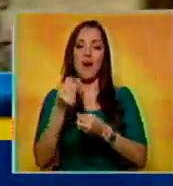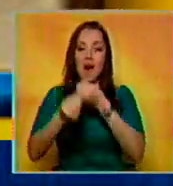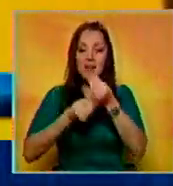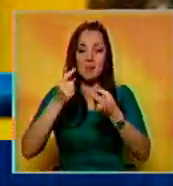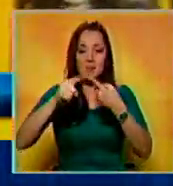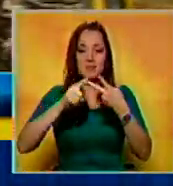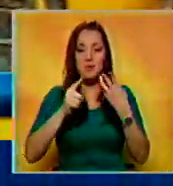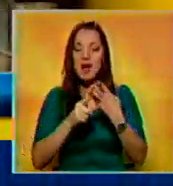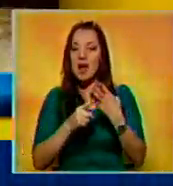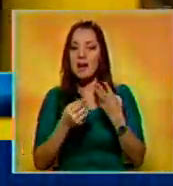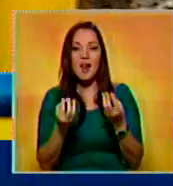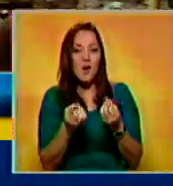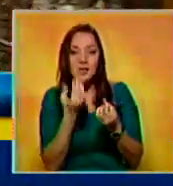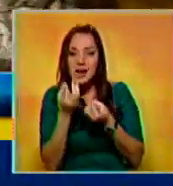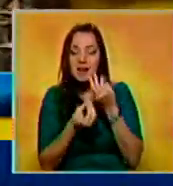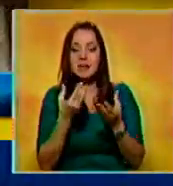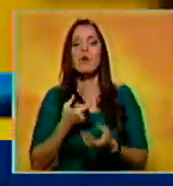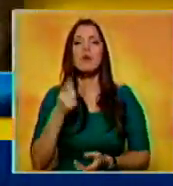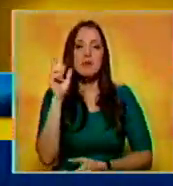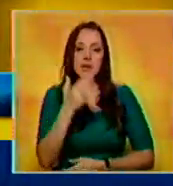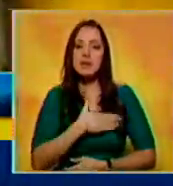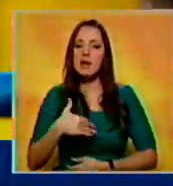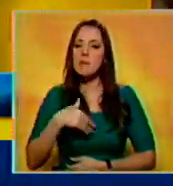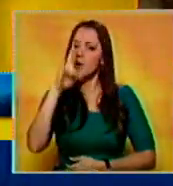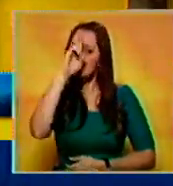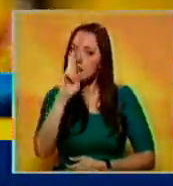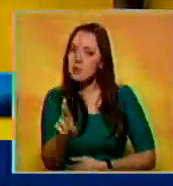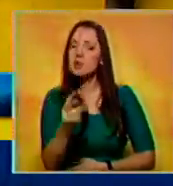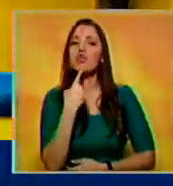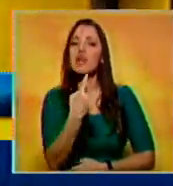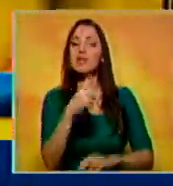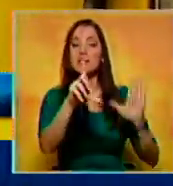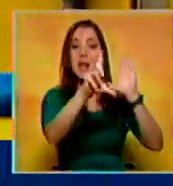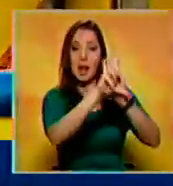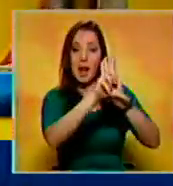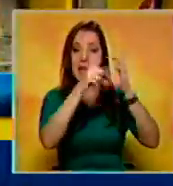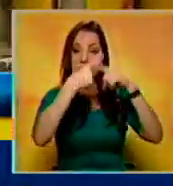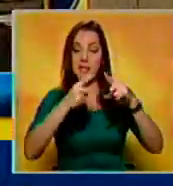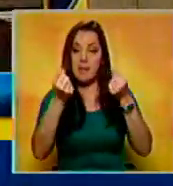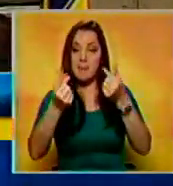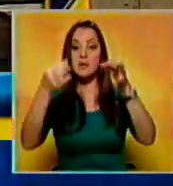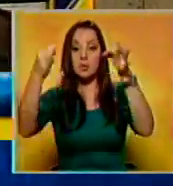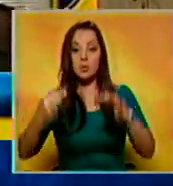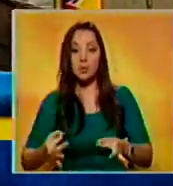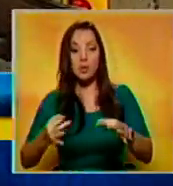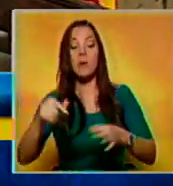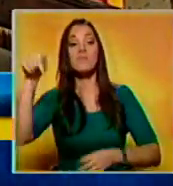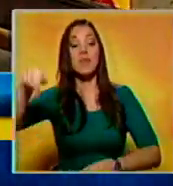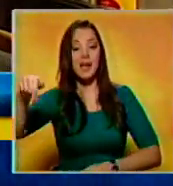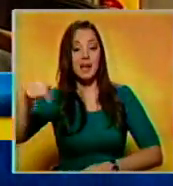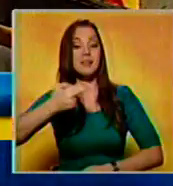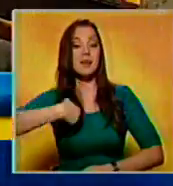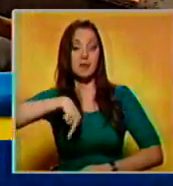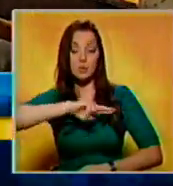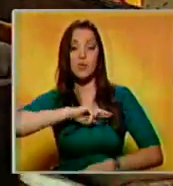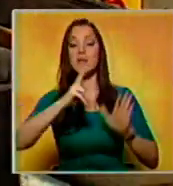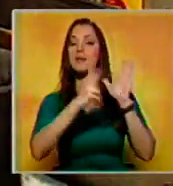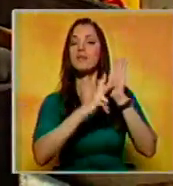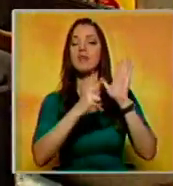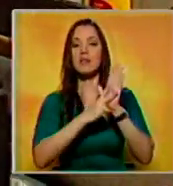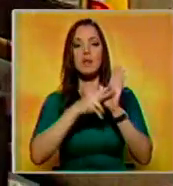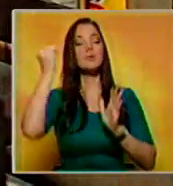presentaciones y queremos que se respete lo que establece la ley de precios justos Esta es nuestra verdadera